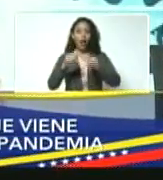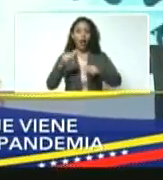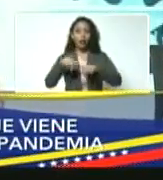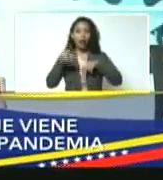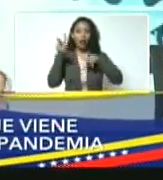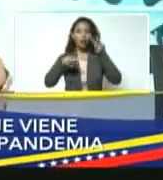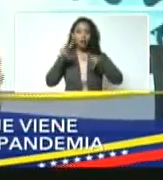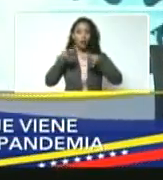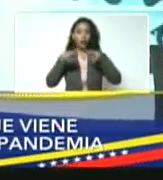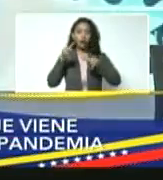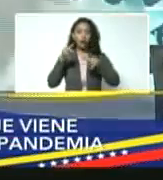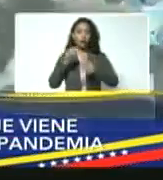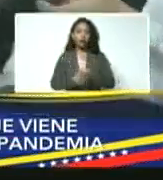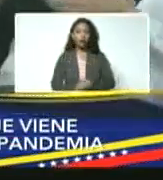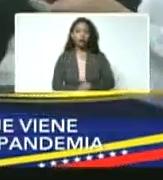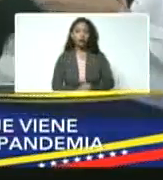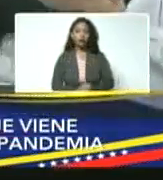expoferia.